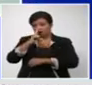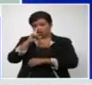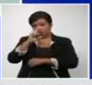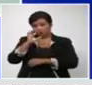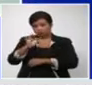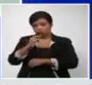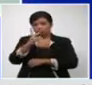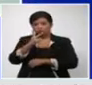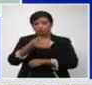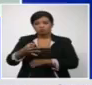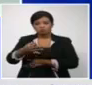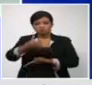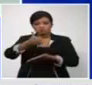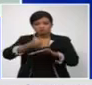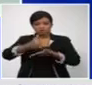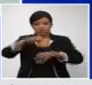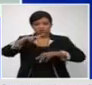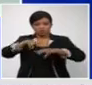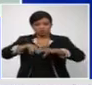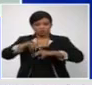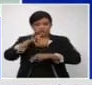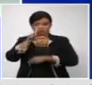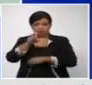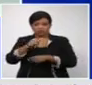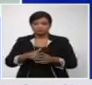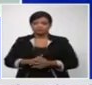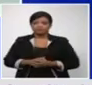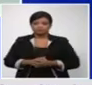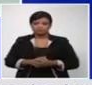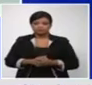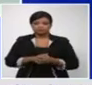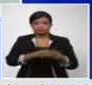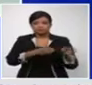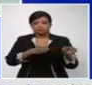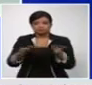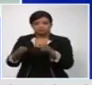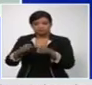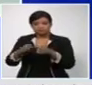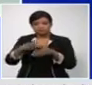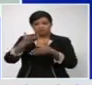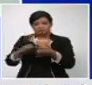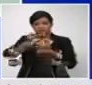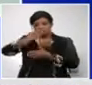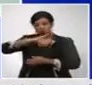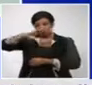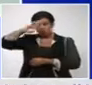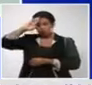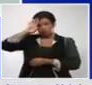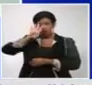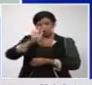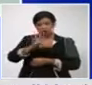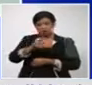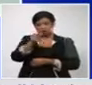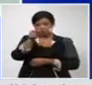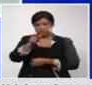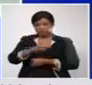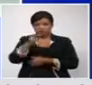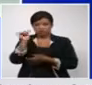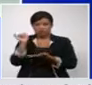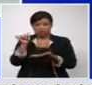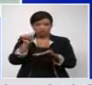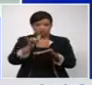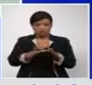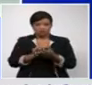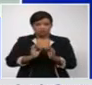Holguín. Y en el caso de Santiago de Cuba se diagnostican 4 casos importados